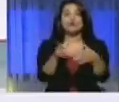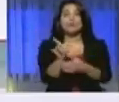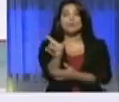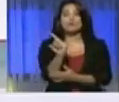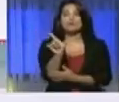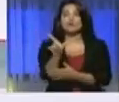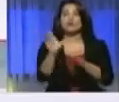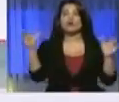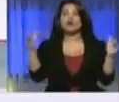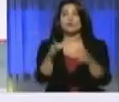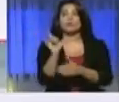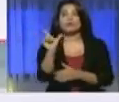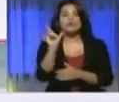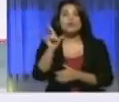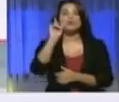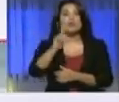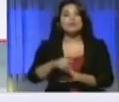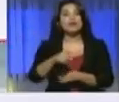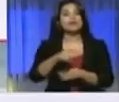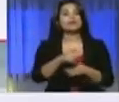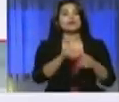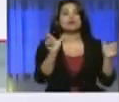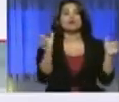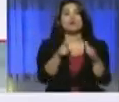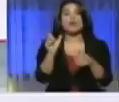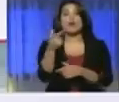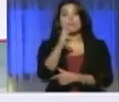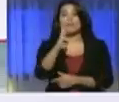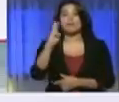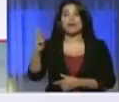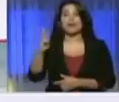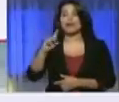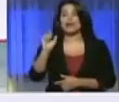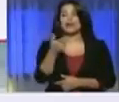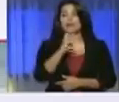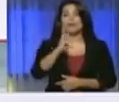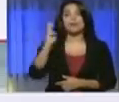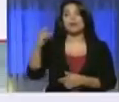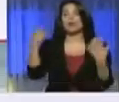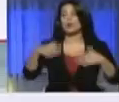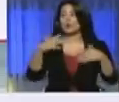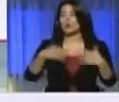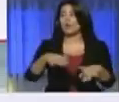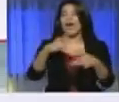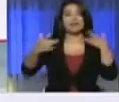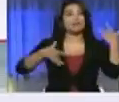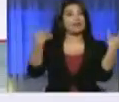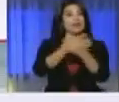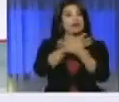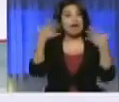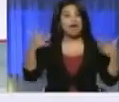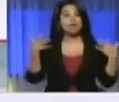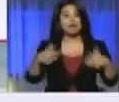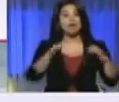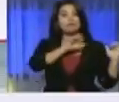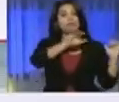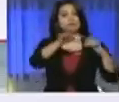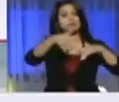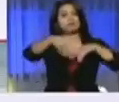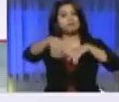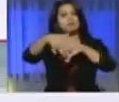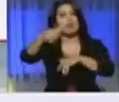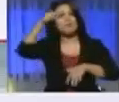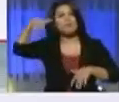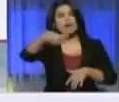de Venezuela y a todas las fuerzas patrióticas y revolucionarias por las inmensas jornadas que están haciendo, movilizando al pueblo hasta en el